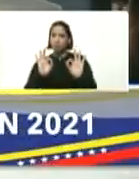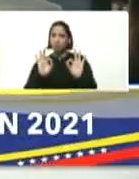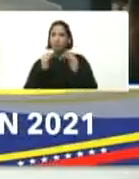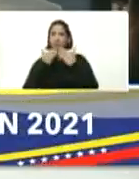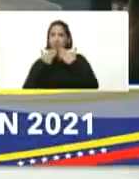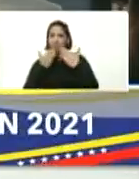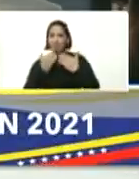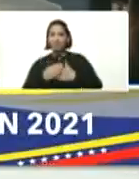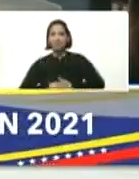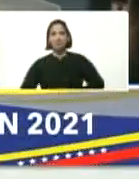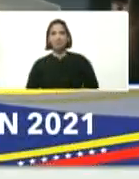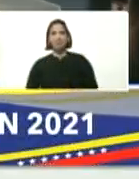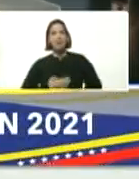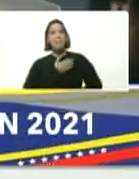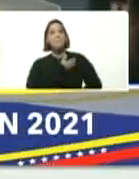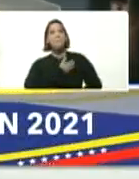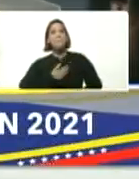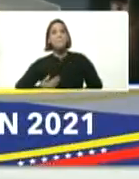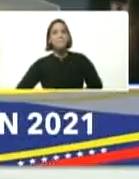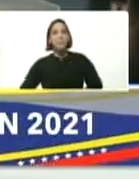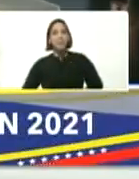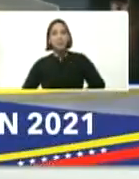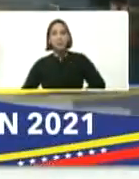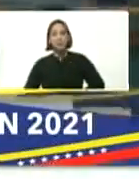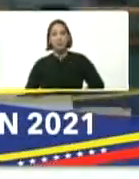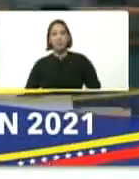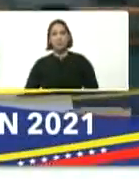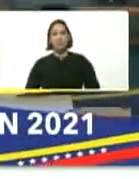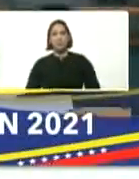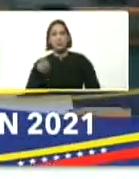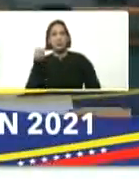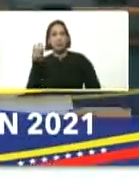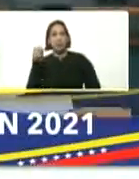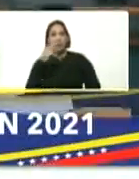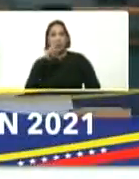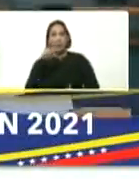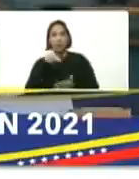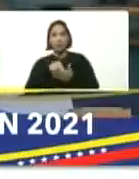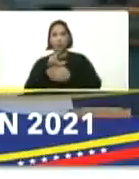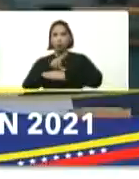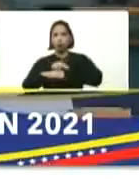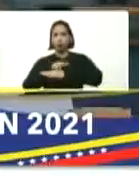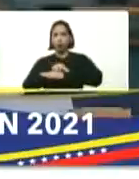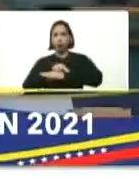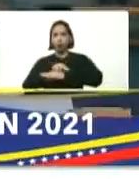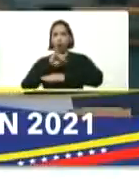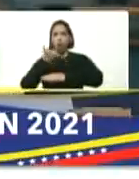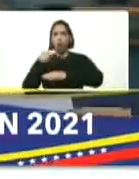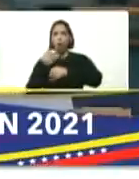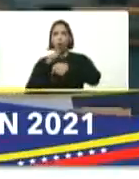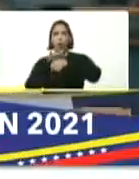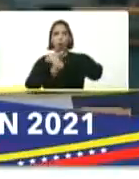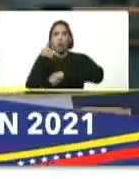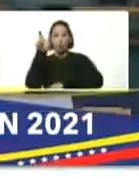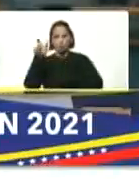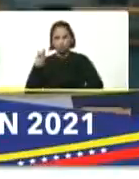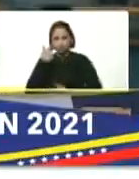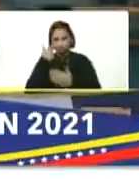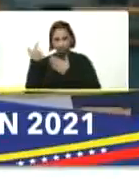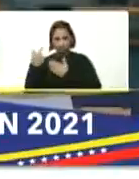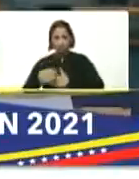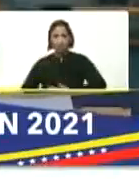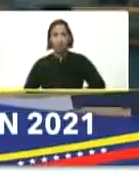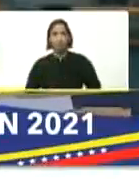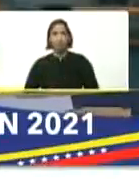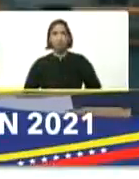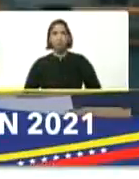gracias al presidente de la Asamblea Nacional, doctor Jorge Rodríguez Gómez, mejor conocido